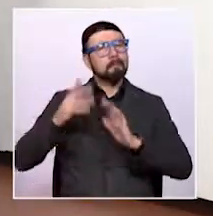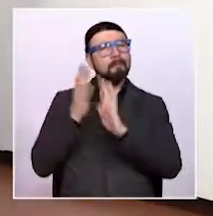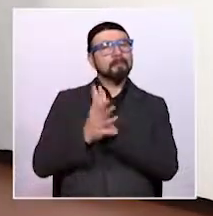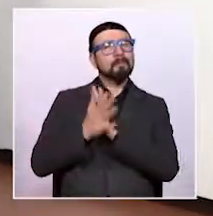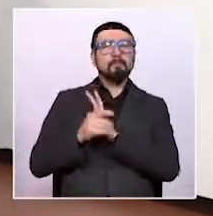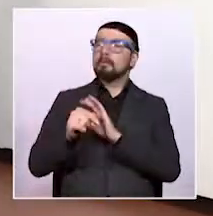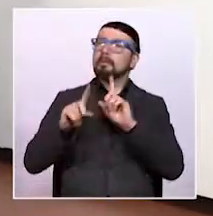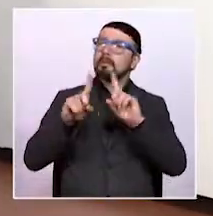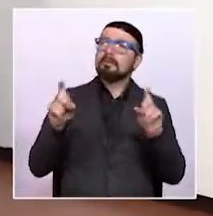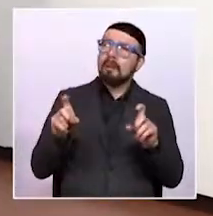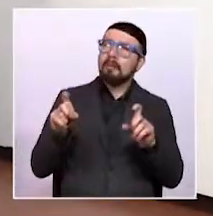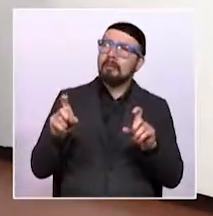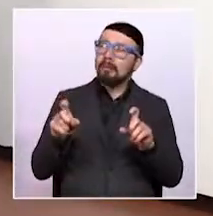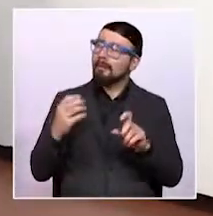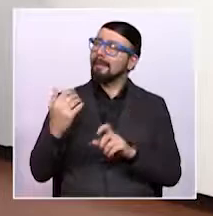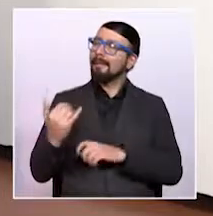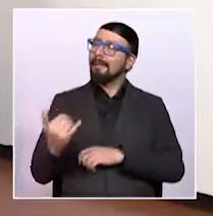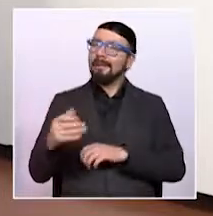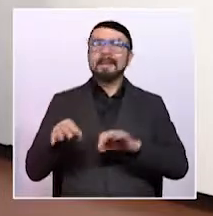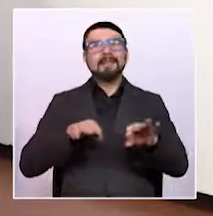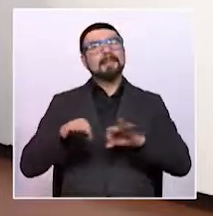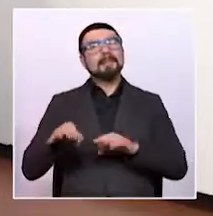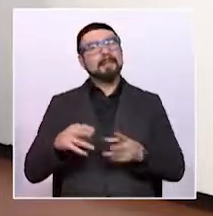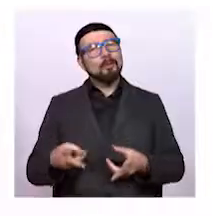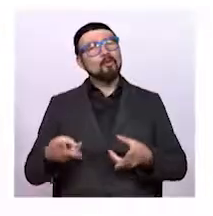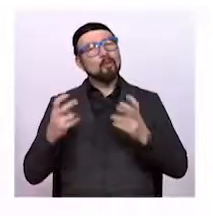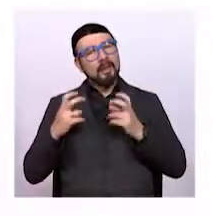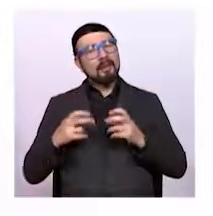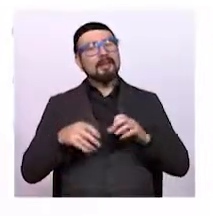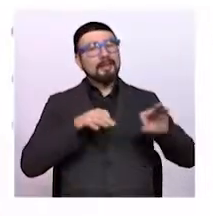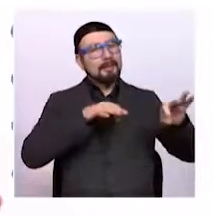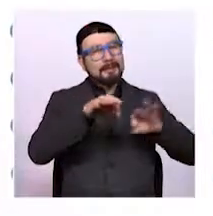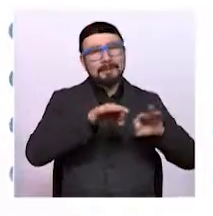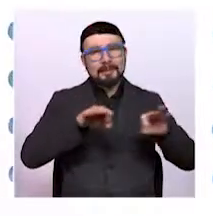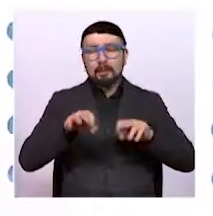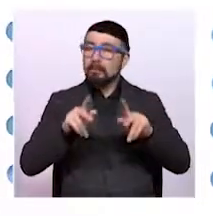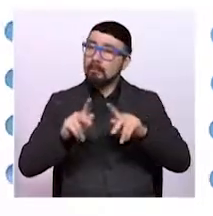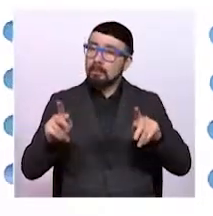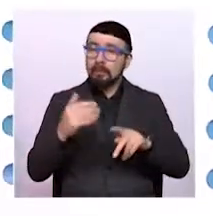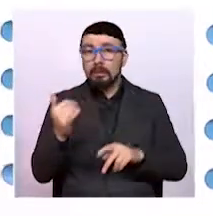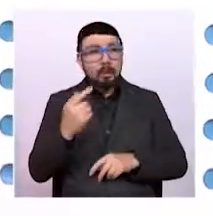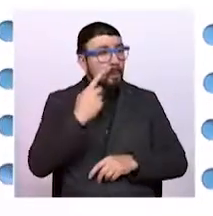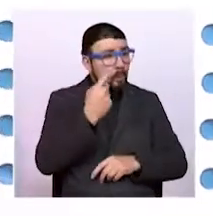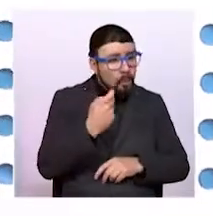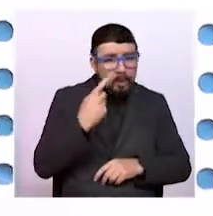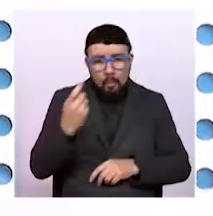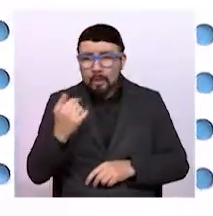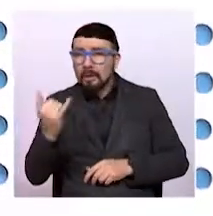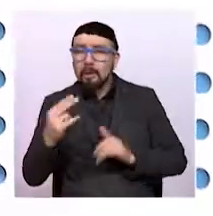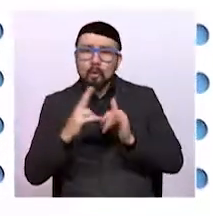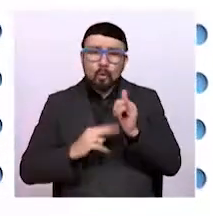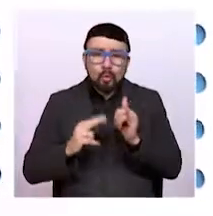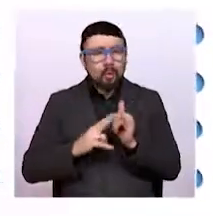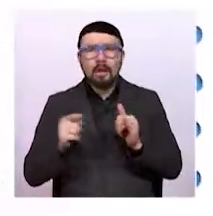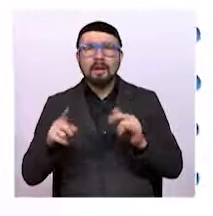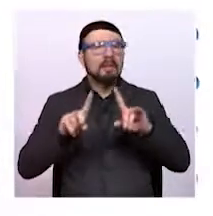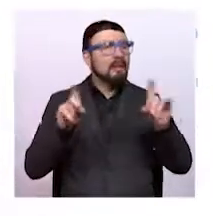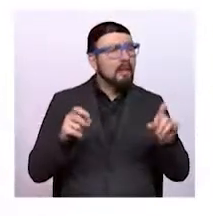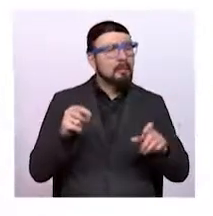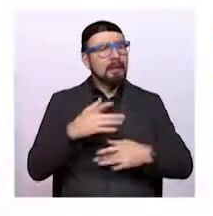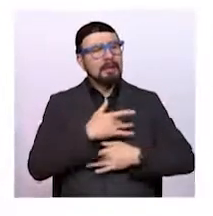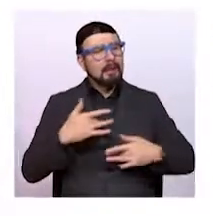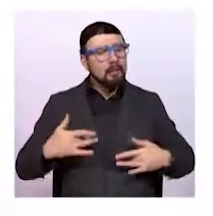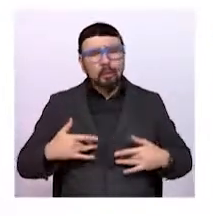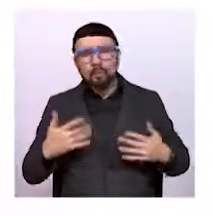abriendo un espacio nuevo para las personas que hacen muchas búsquedas en youtube sobre temas de su salud y